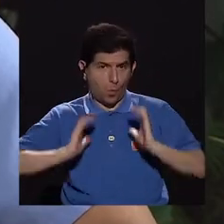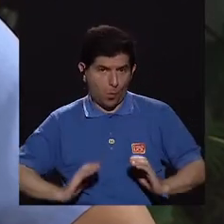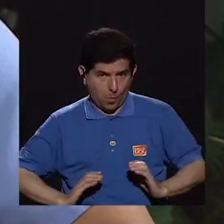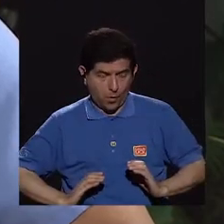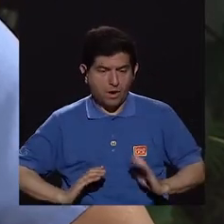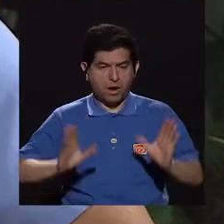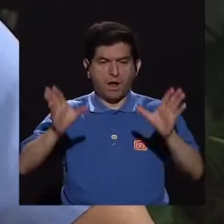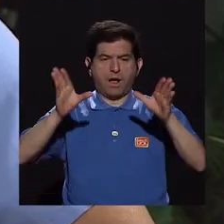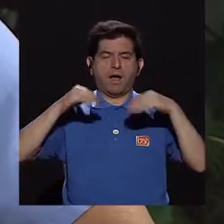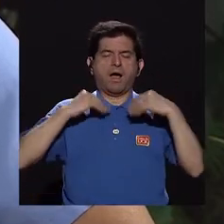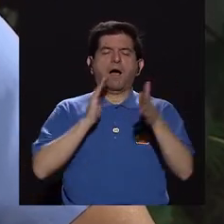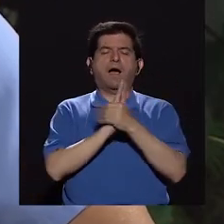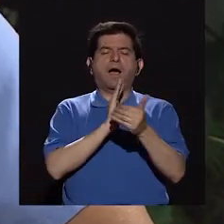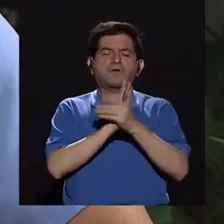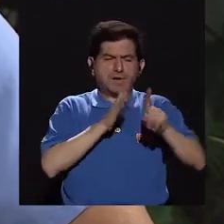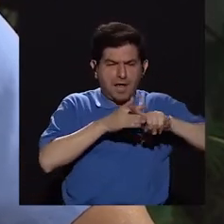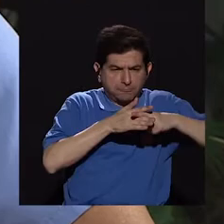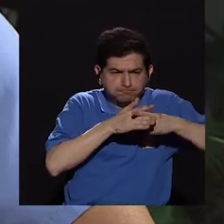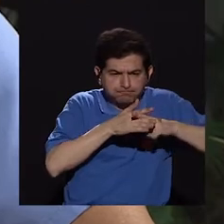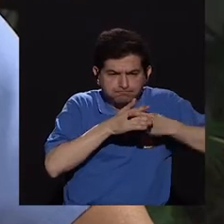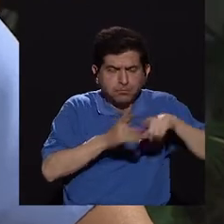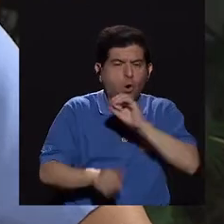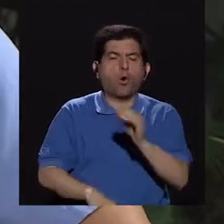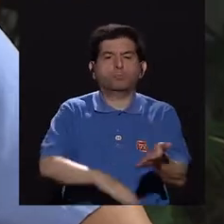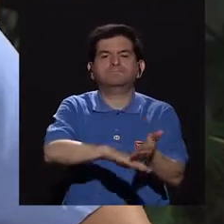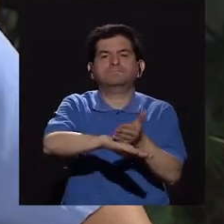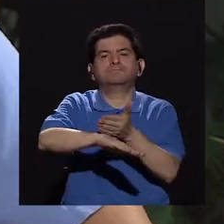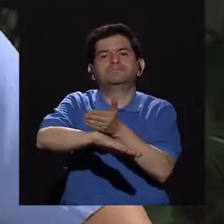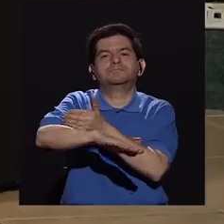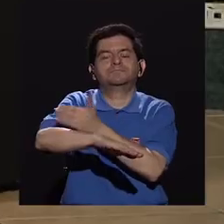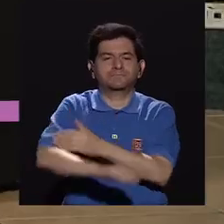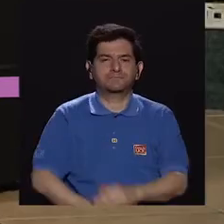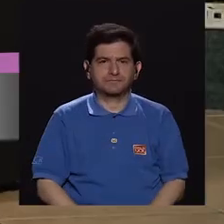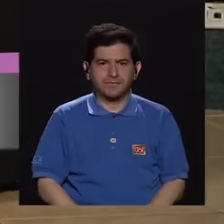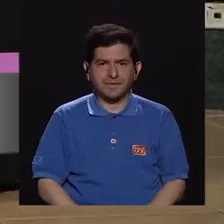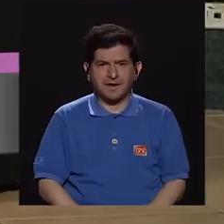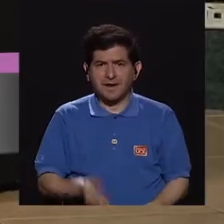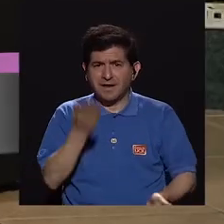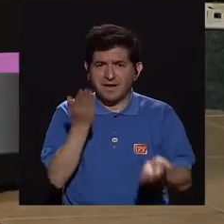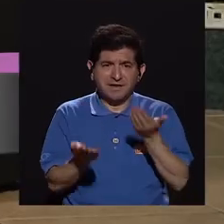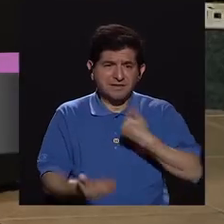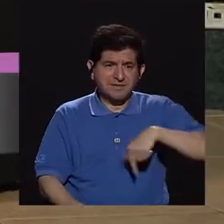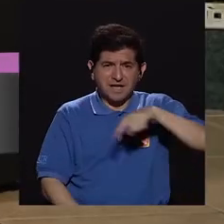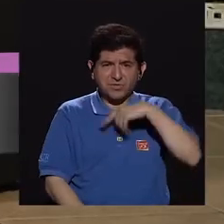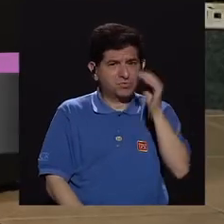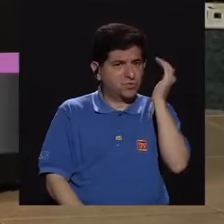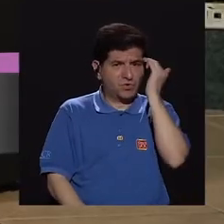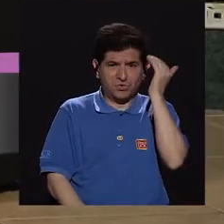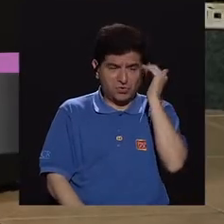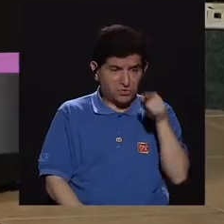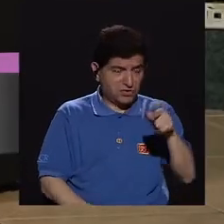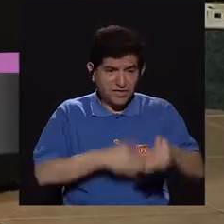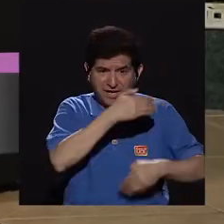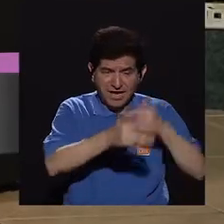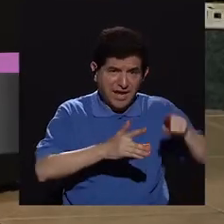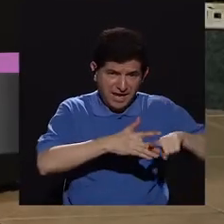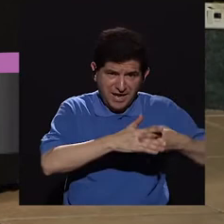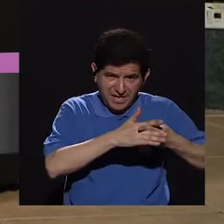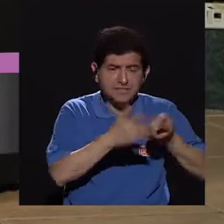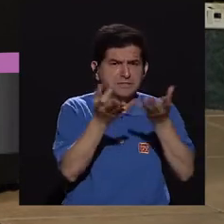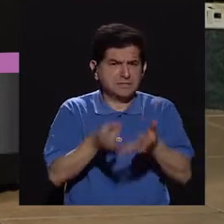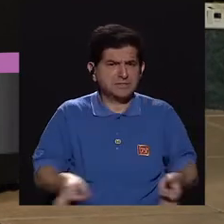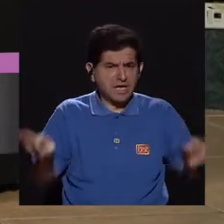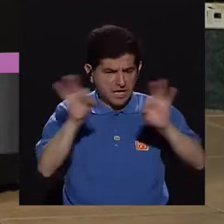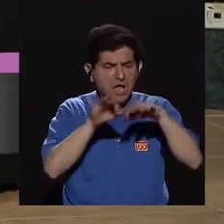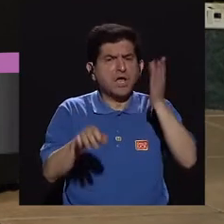cuerpo va a asumir la capacidad de reparación o de crecimiento. Tal vez es que no somos conscientes de esa reparación, claro. Y por